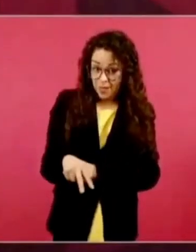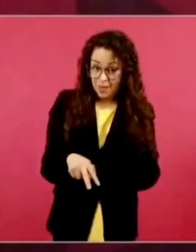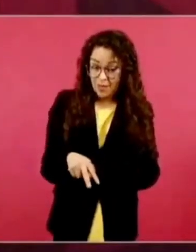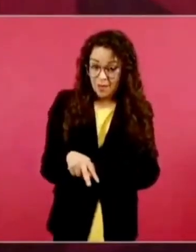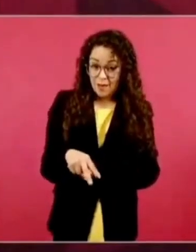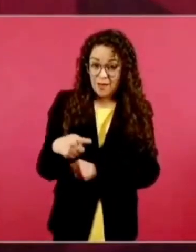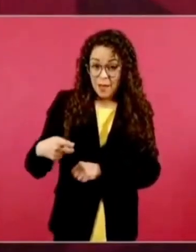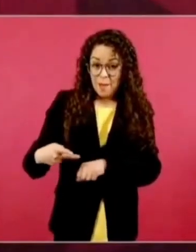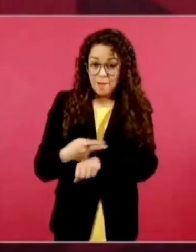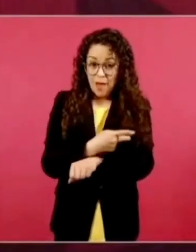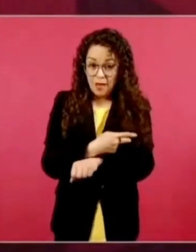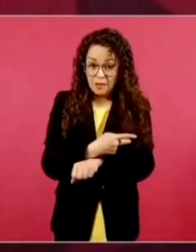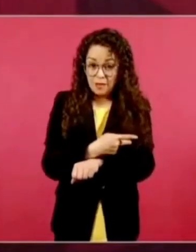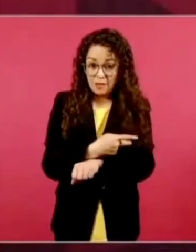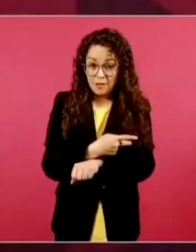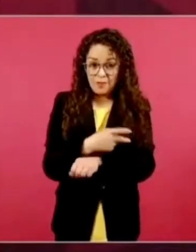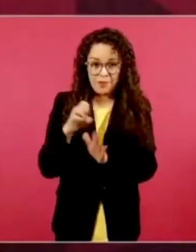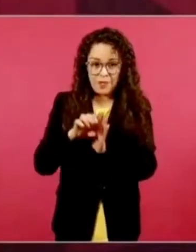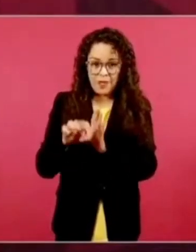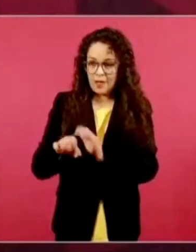así como hay Loret de Mola aquí,